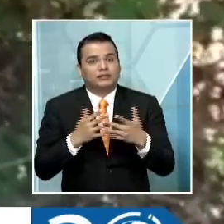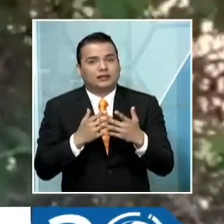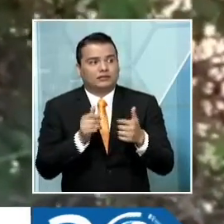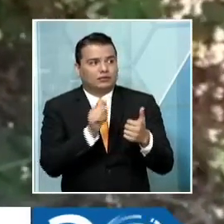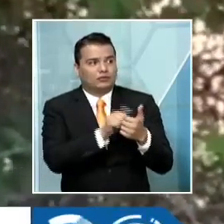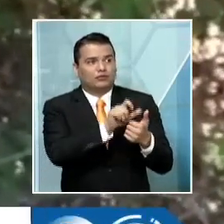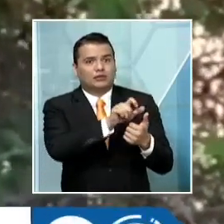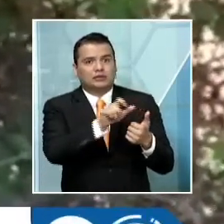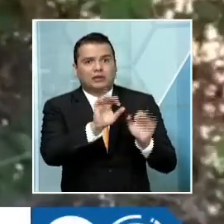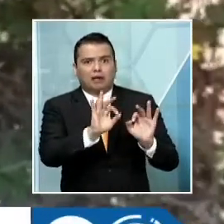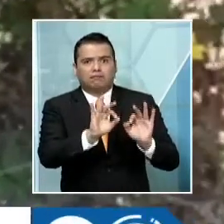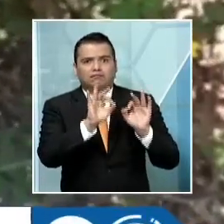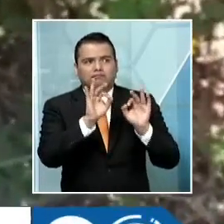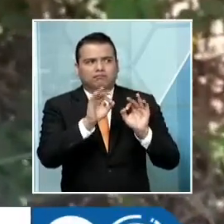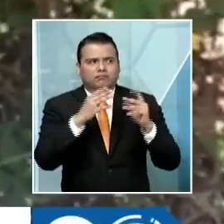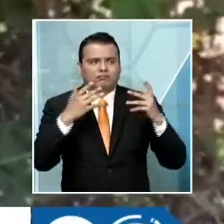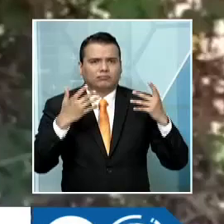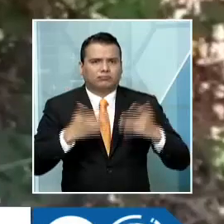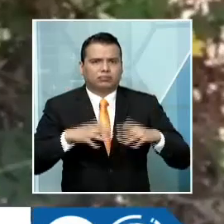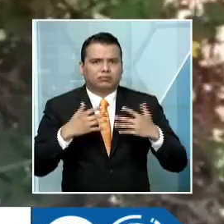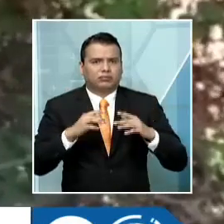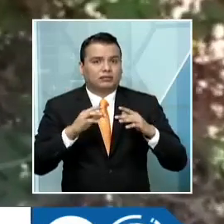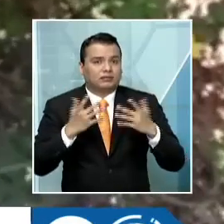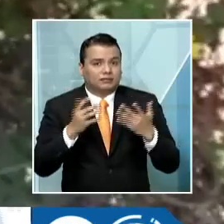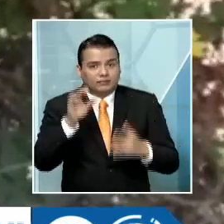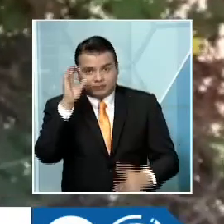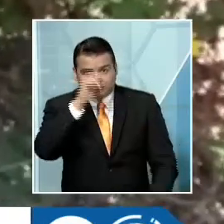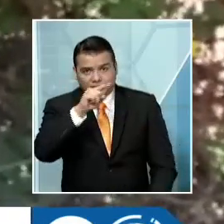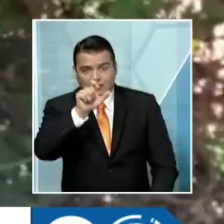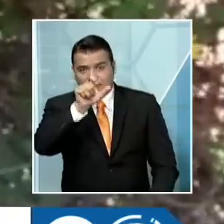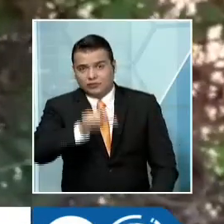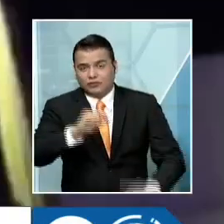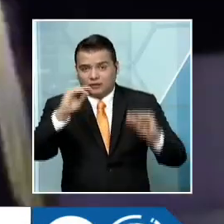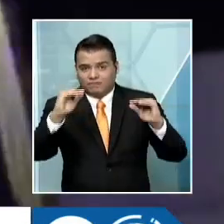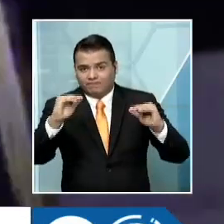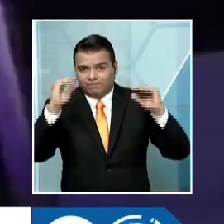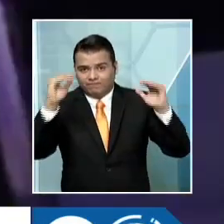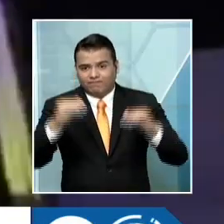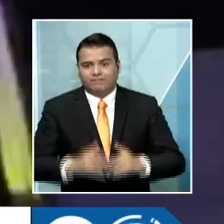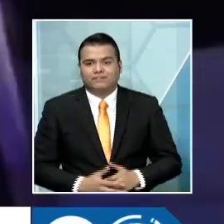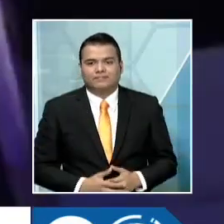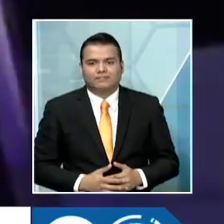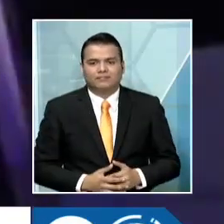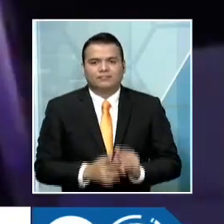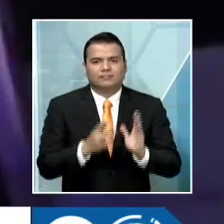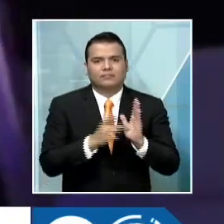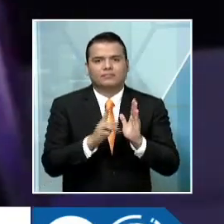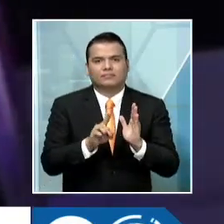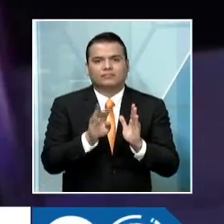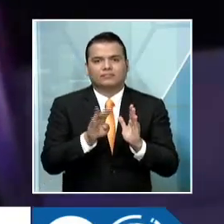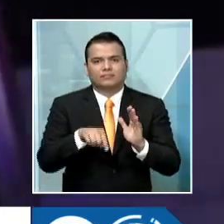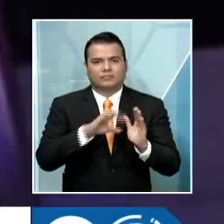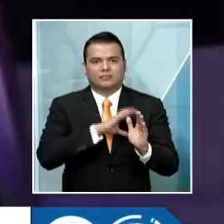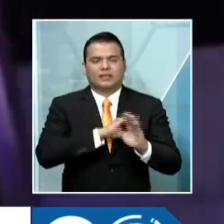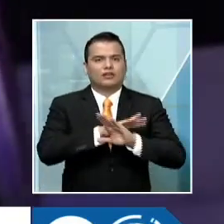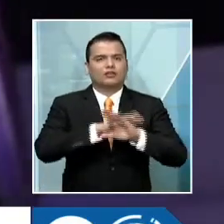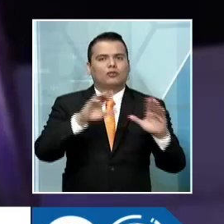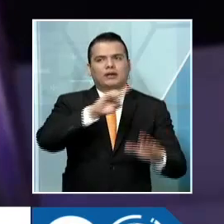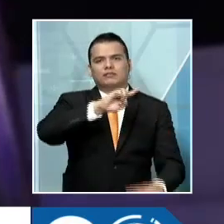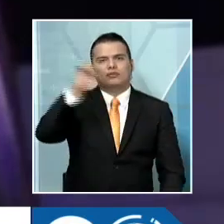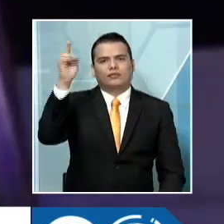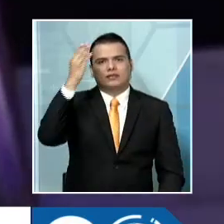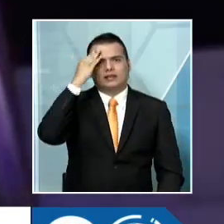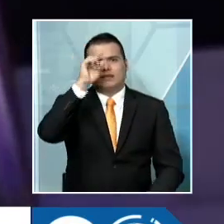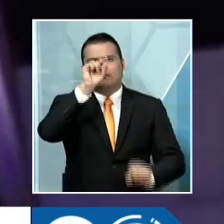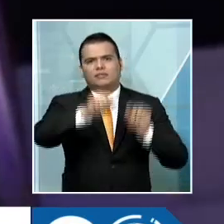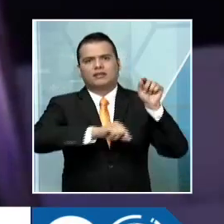grandes arreglistas. En resumen, uno de los soneros más grandes que ha dado la salsa. En el 2014 lo vetaron de Cali por utilizar expresiones